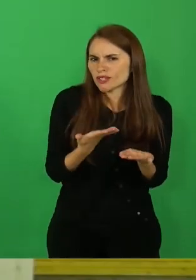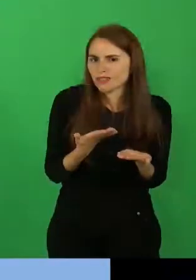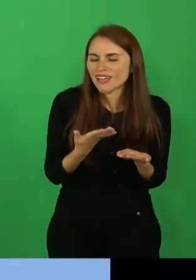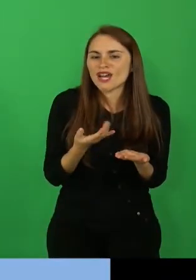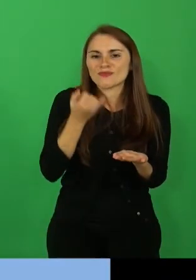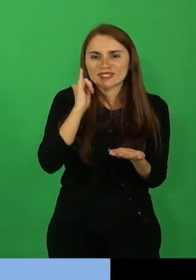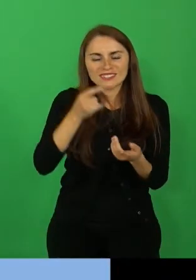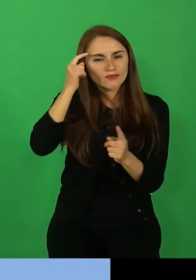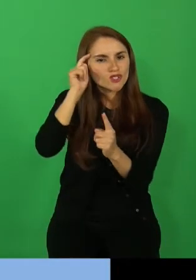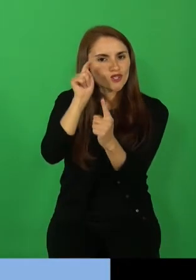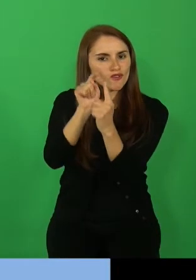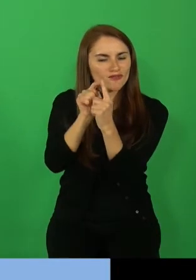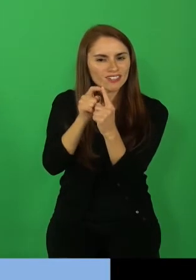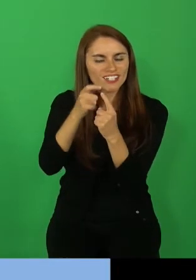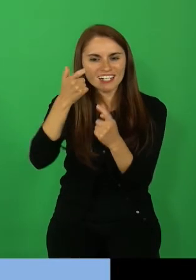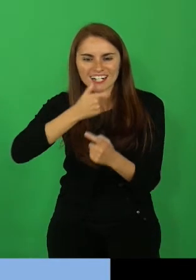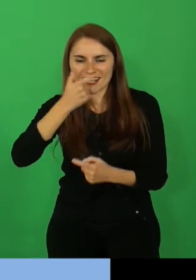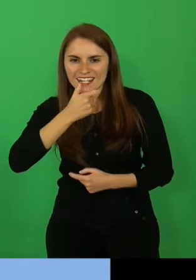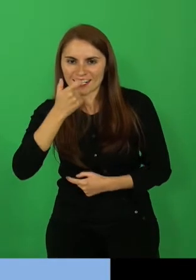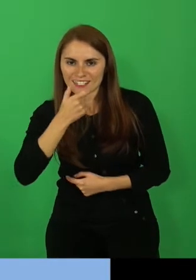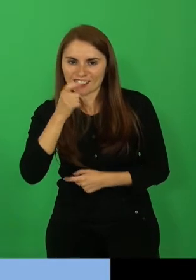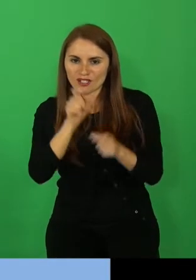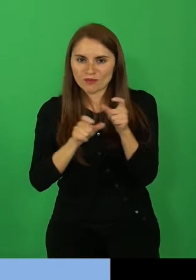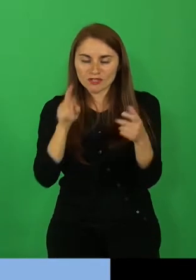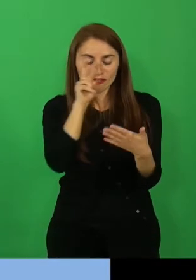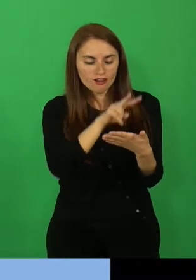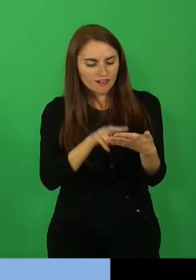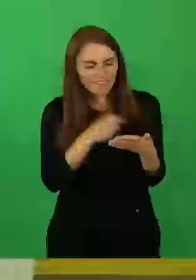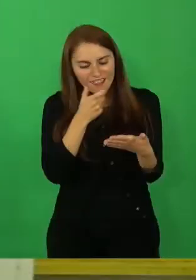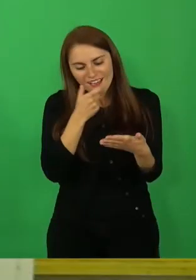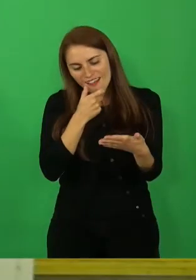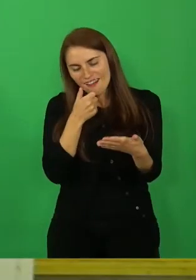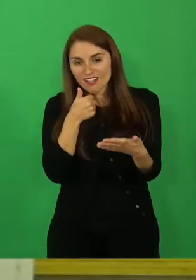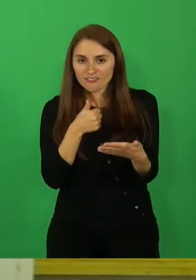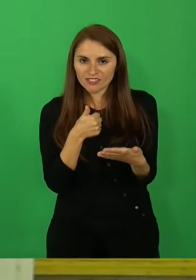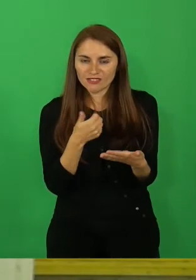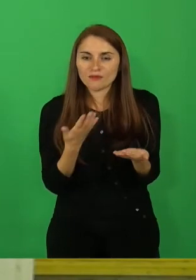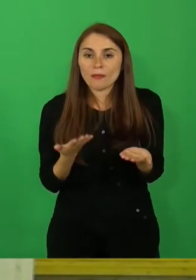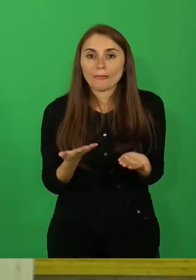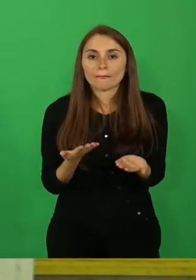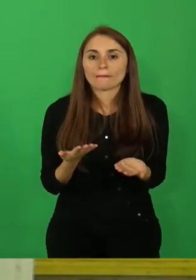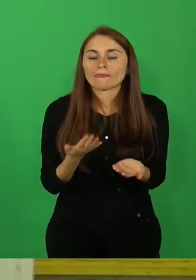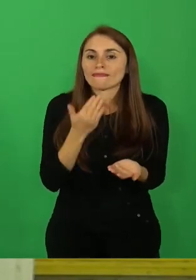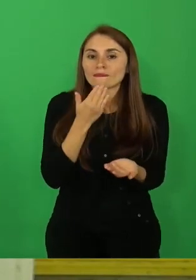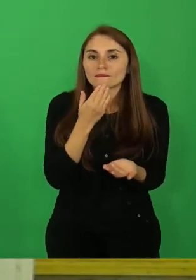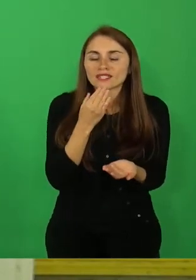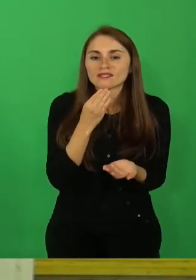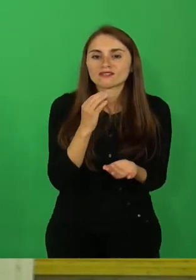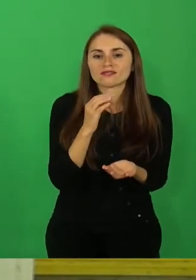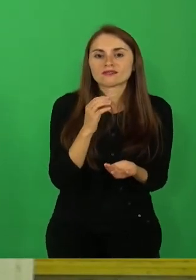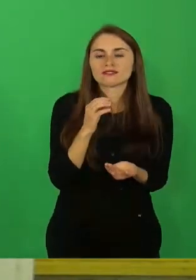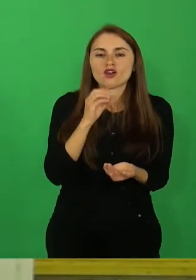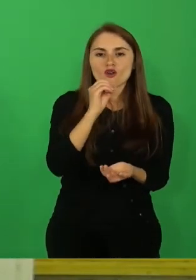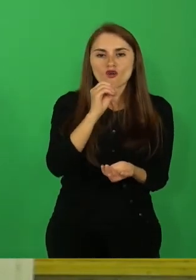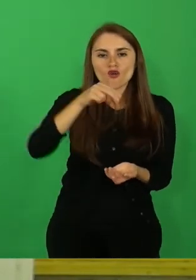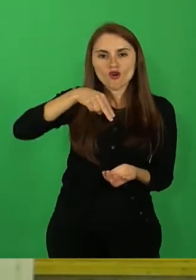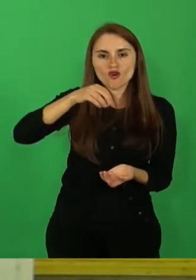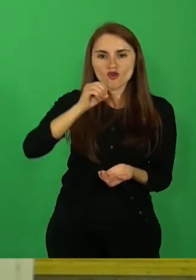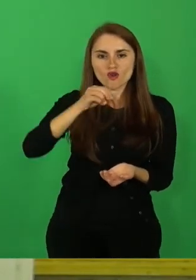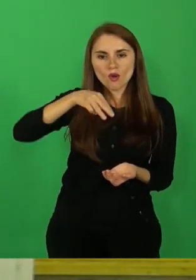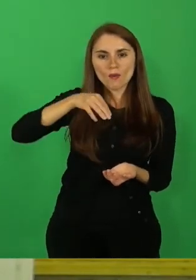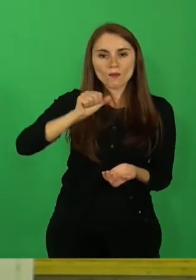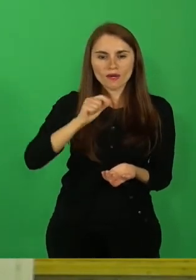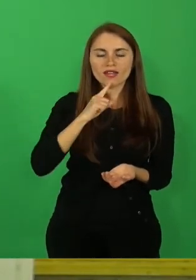ser cómico, hacer reír a las personas. Y mezcla onomatopeya. La onomatopeya